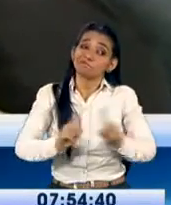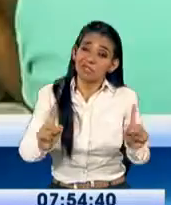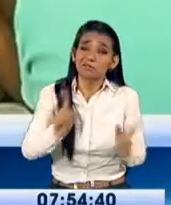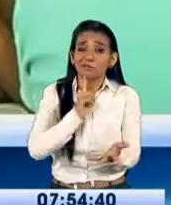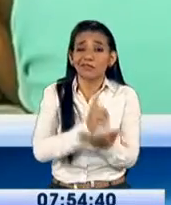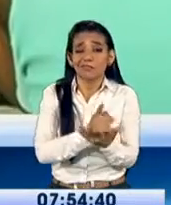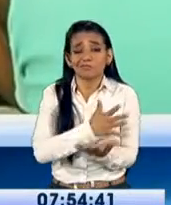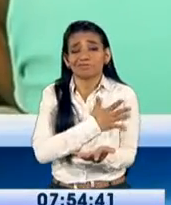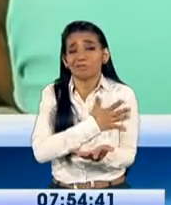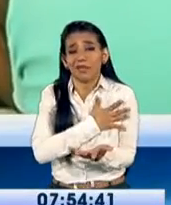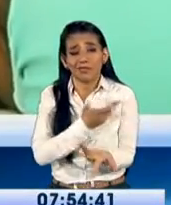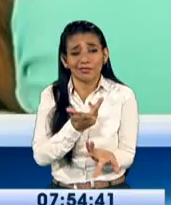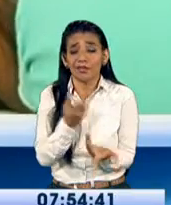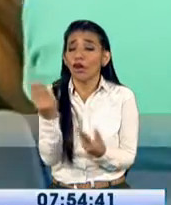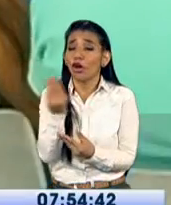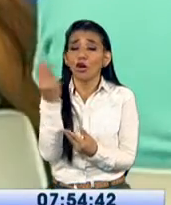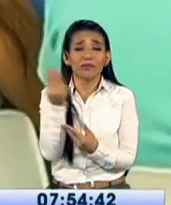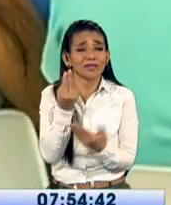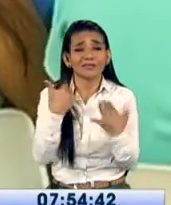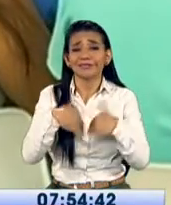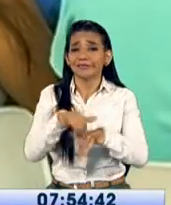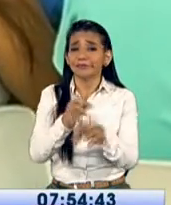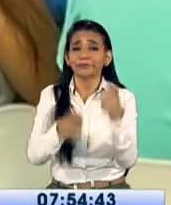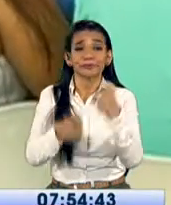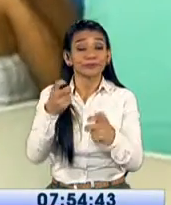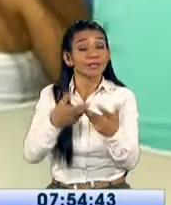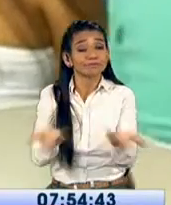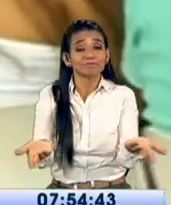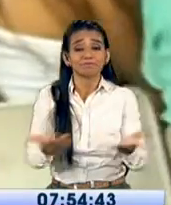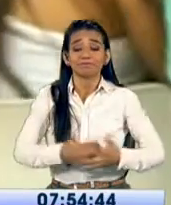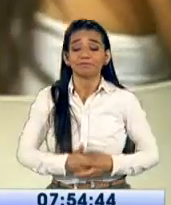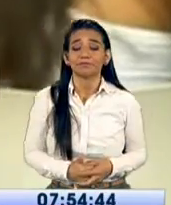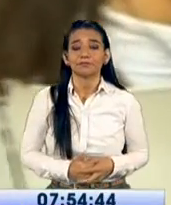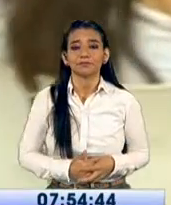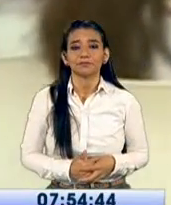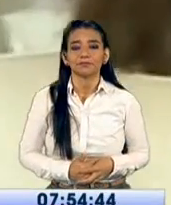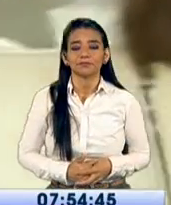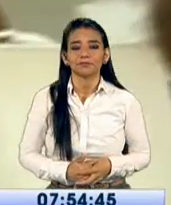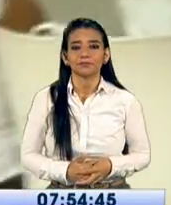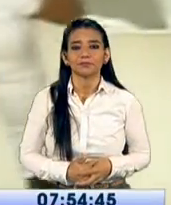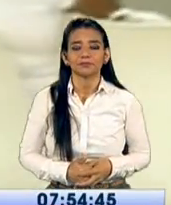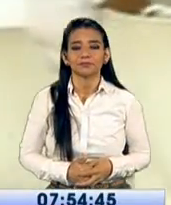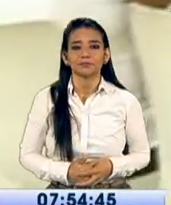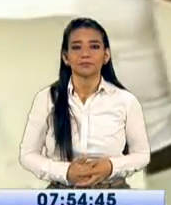un problema que aqueja a la sociedad. Informó Marcela Maquilón.